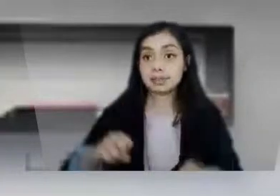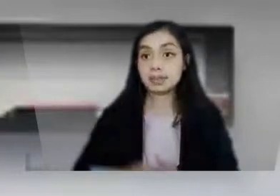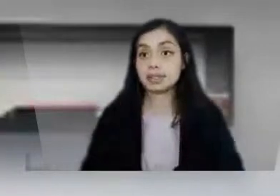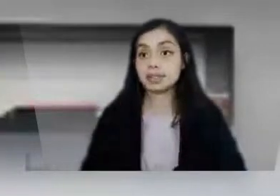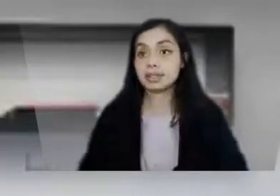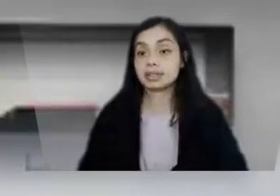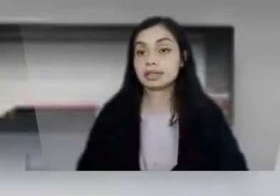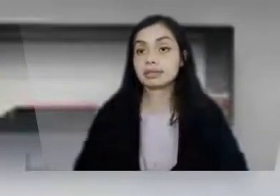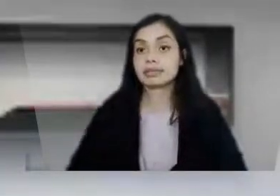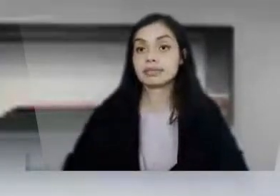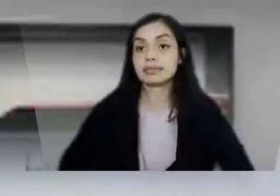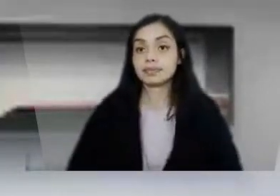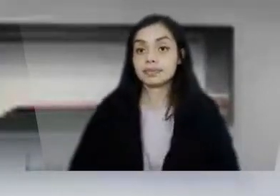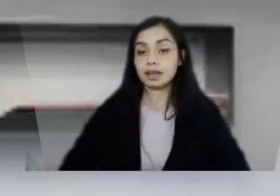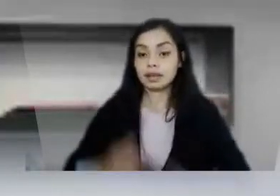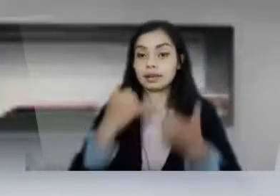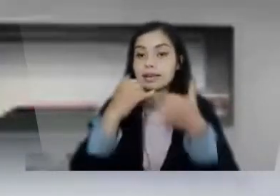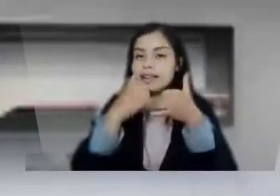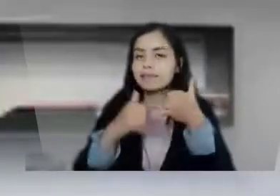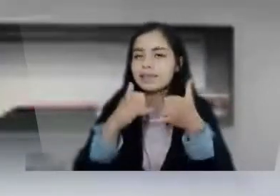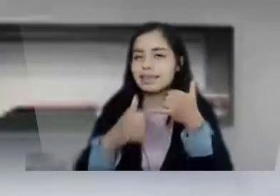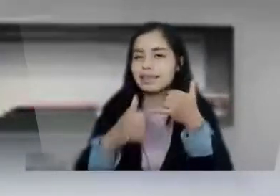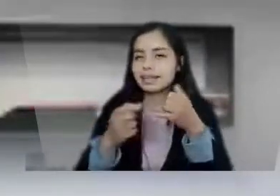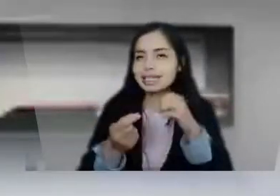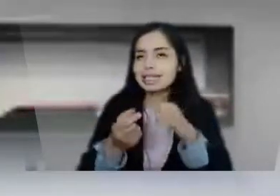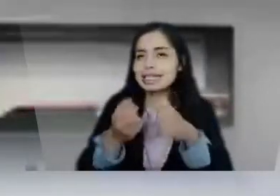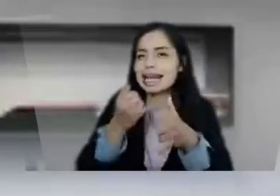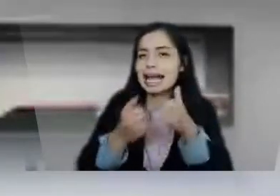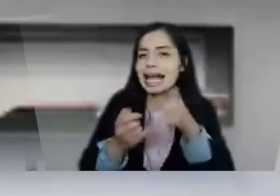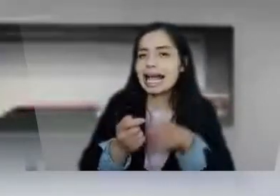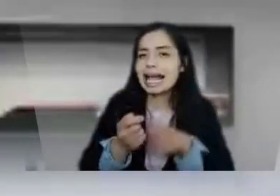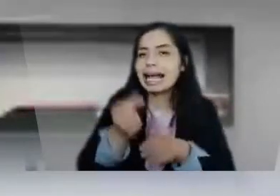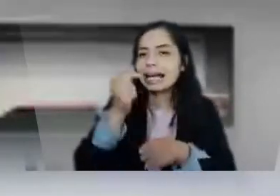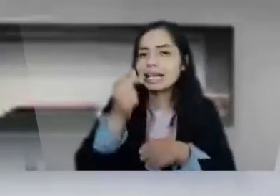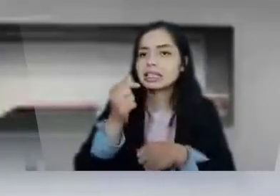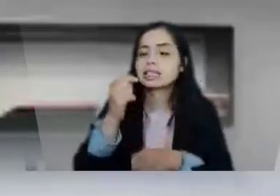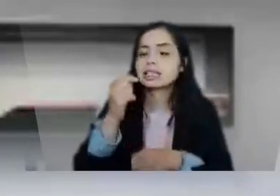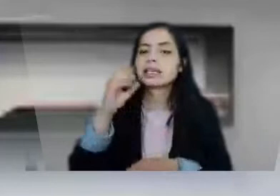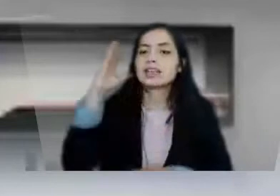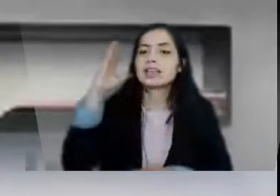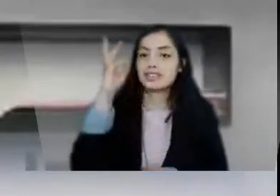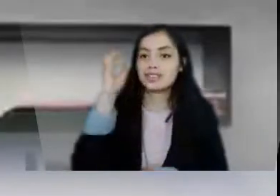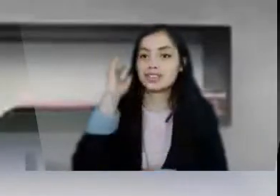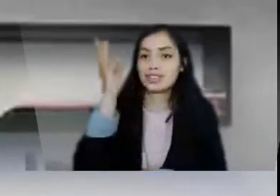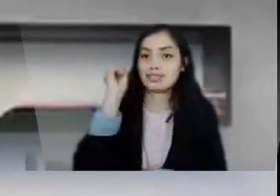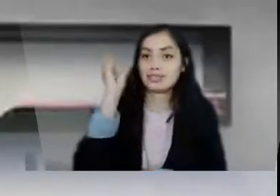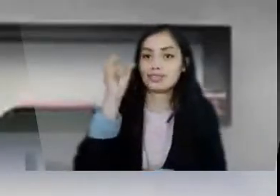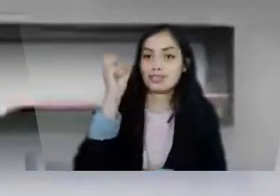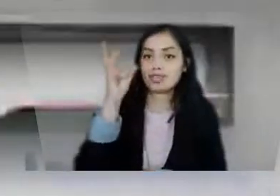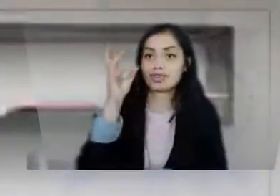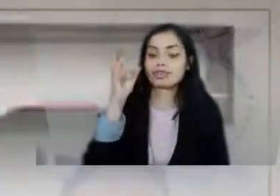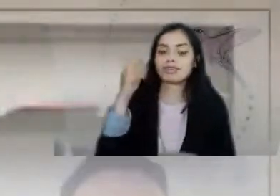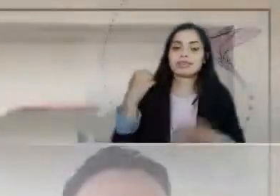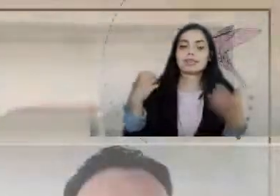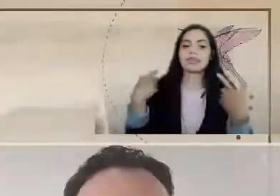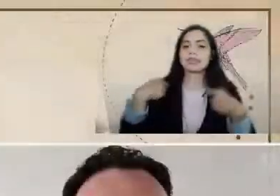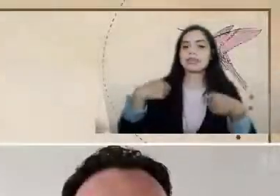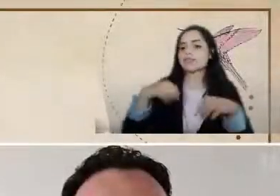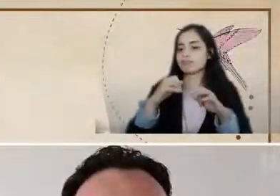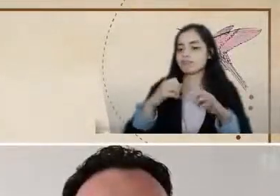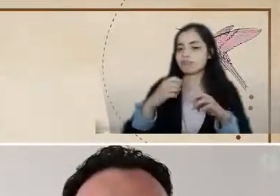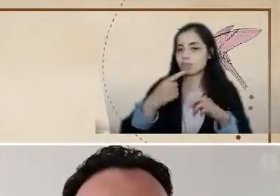al final de este foro. Una pregunta entonces para Andrés, que con la enunciación que nos hace Natalia,